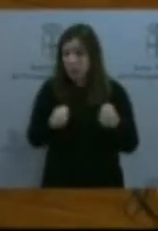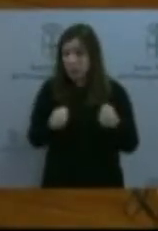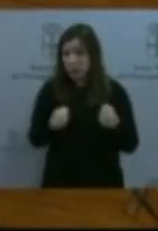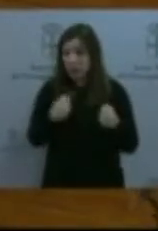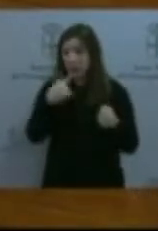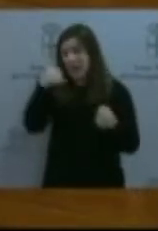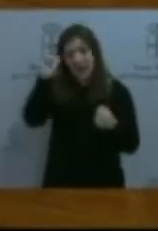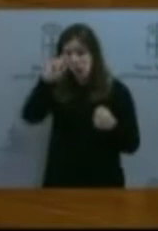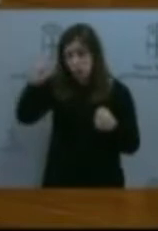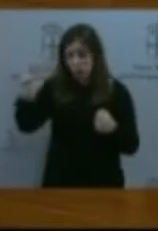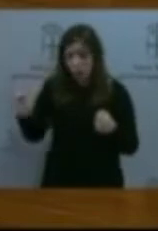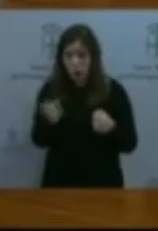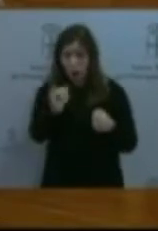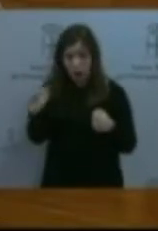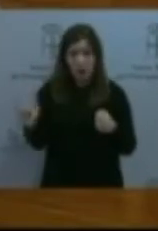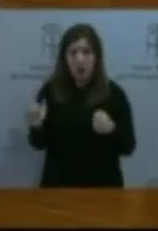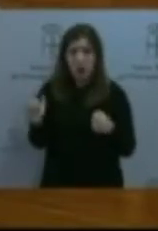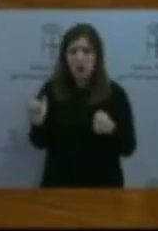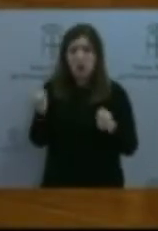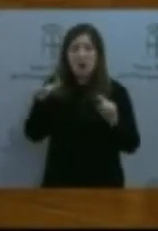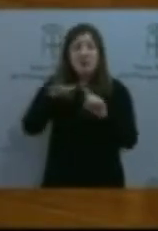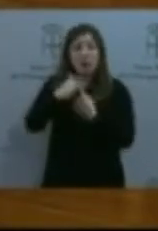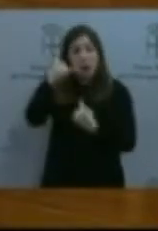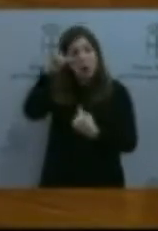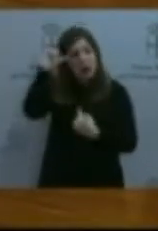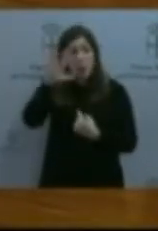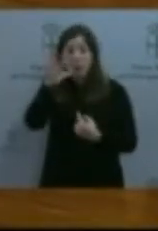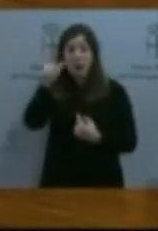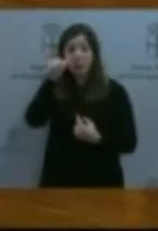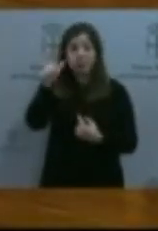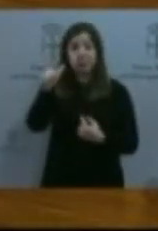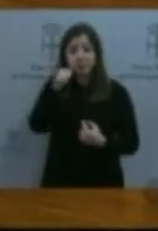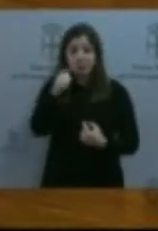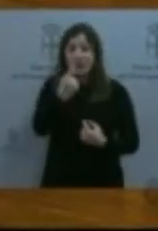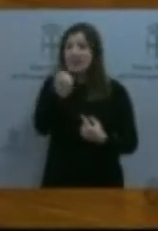esas situaciones de riesgo para el embarazo la necesidad de adaptar el puesto, de adaptar